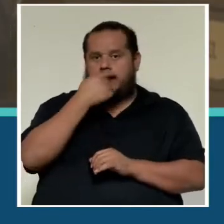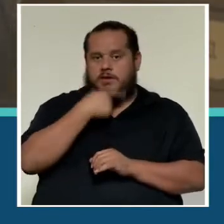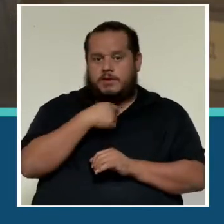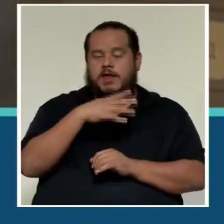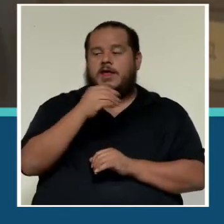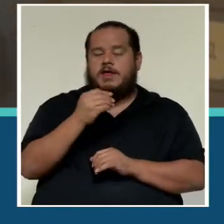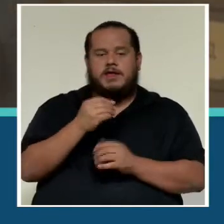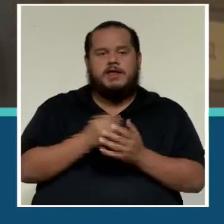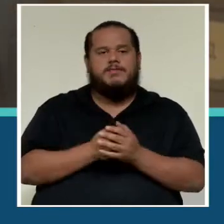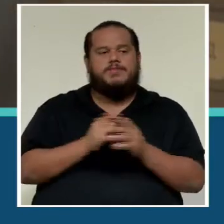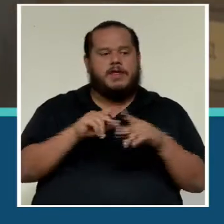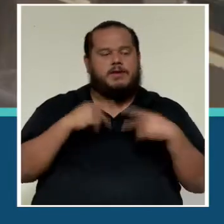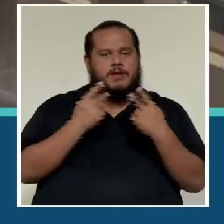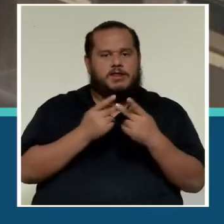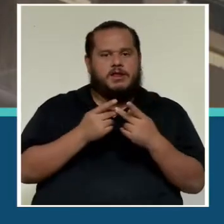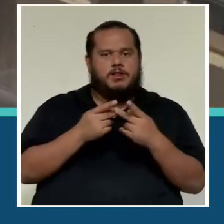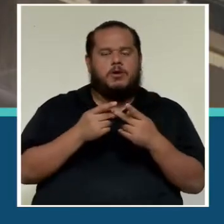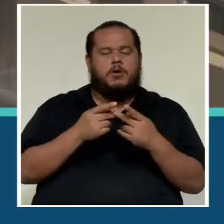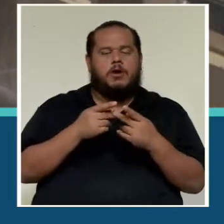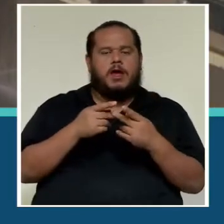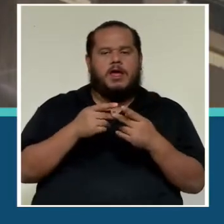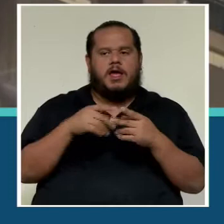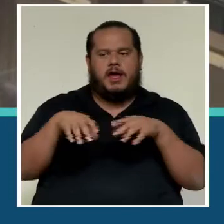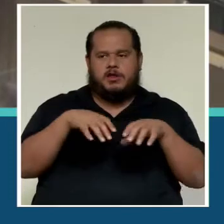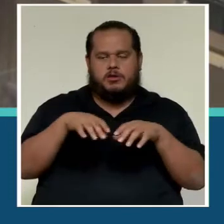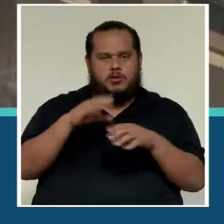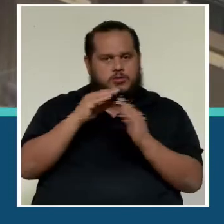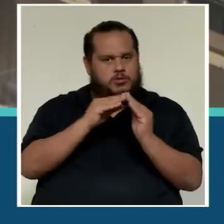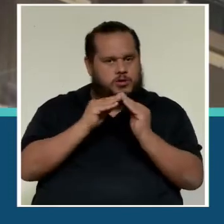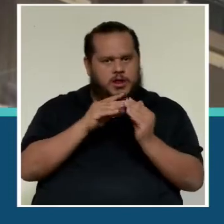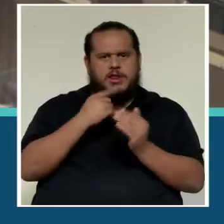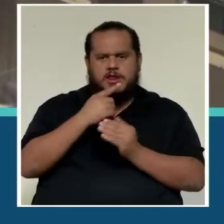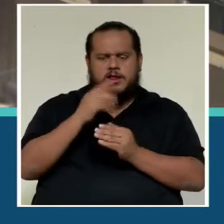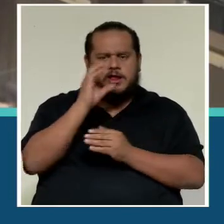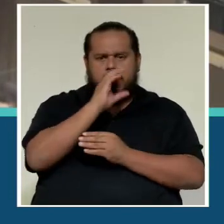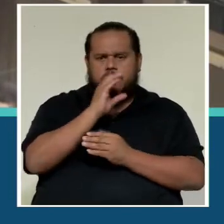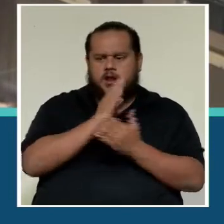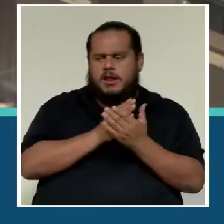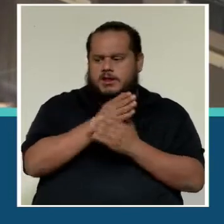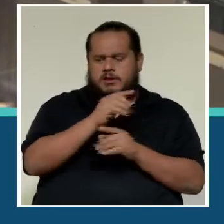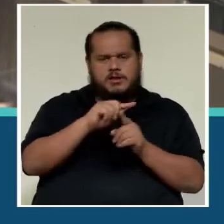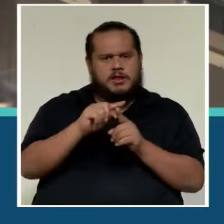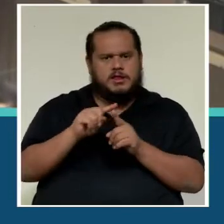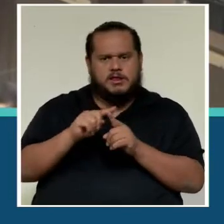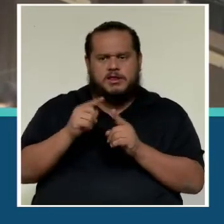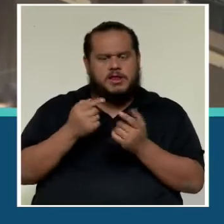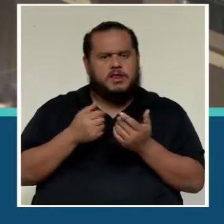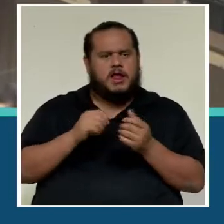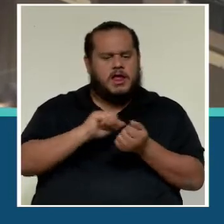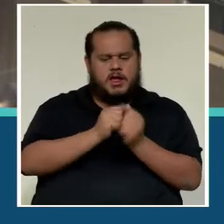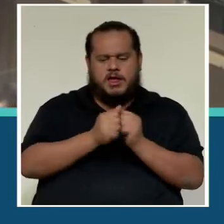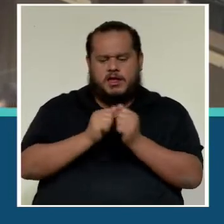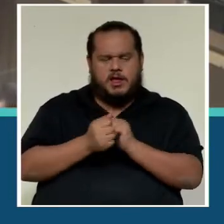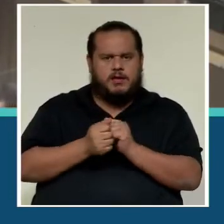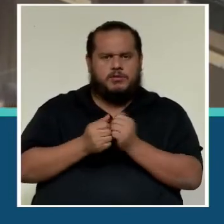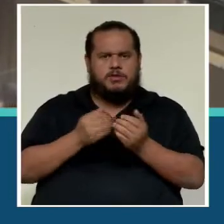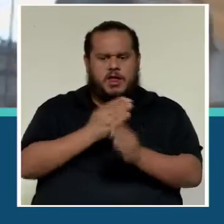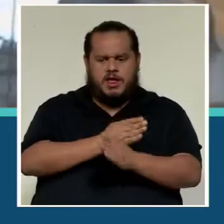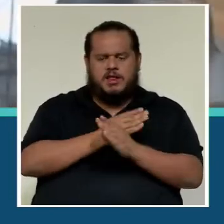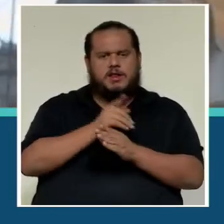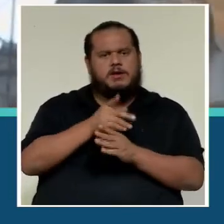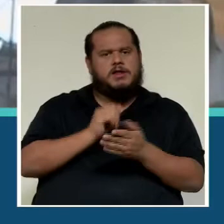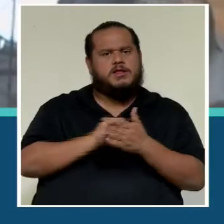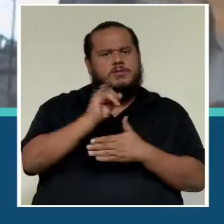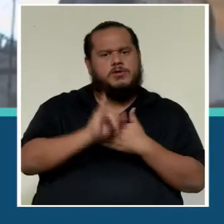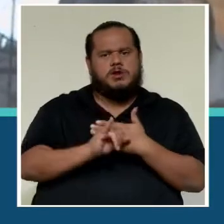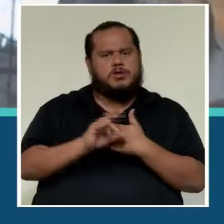la fracción del Partido Acción Ciudadana, han indicado que buscarán, por medio de distintas mociones, entrabar el proyecto en